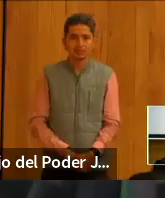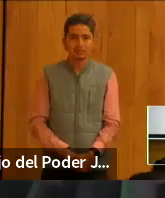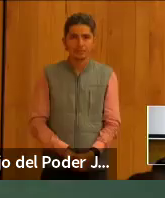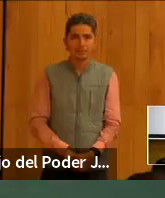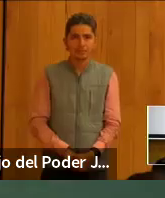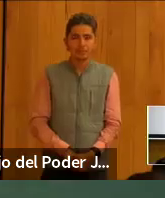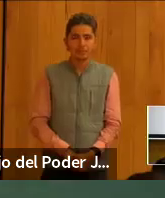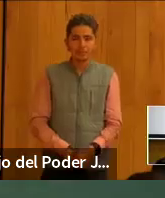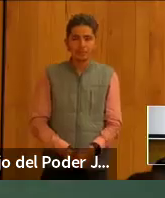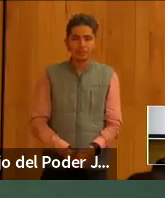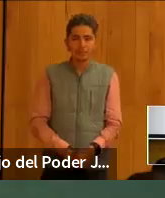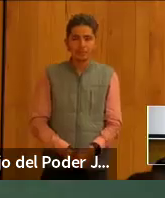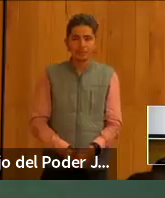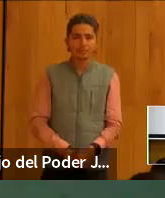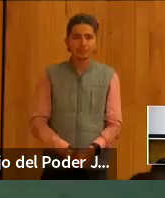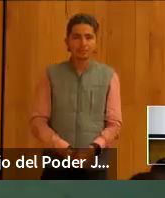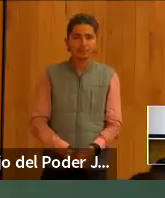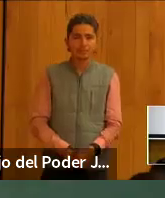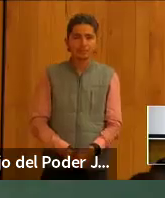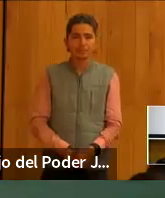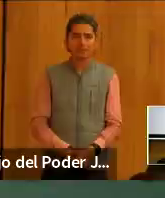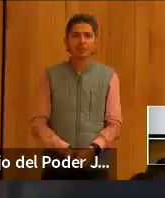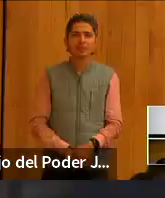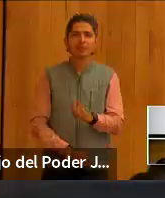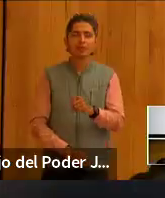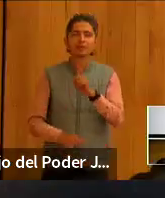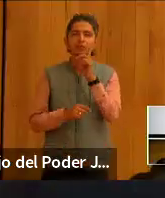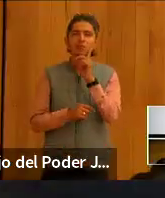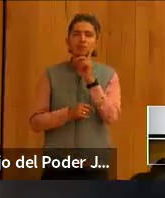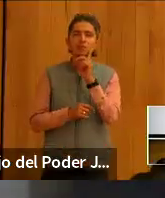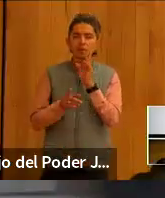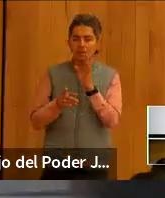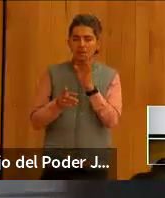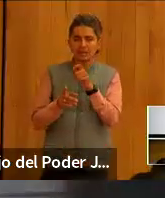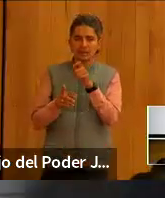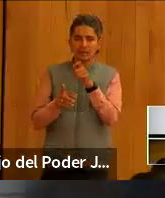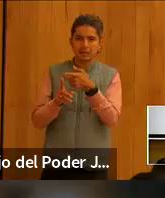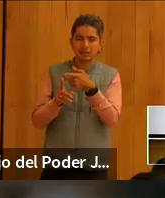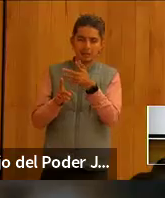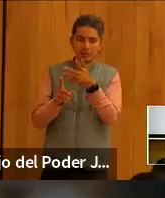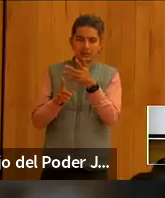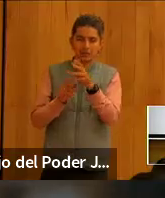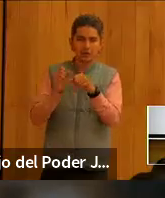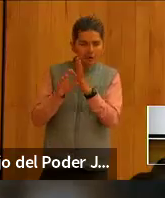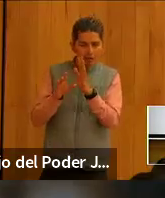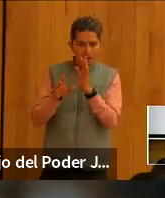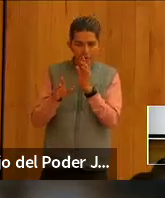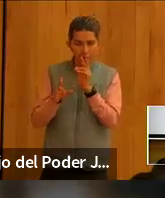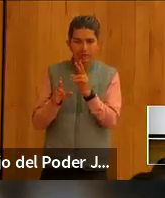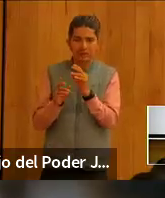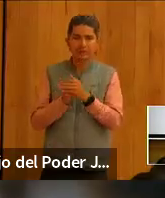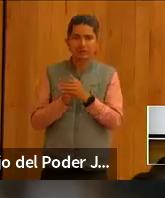Yo también salí, pero salí con una nena 18 minutos, una bomba. Fue la frutilla arriba de la